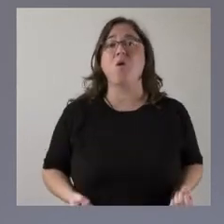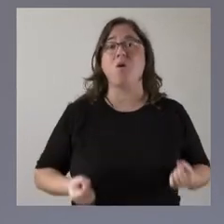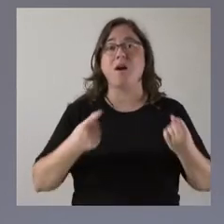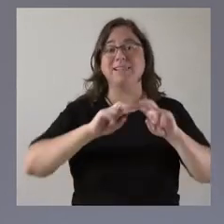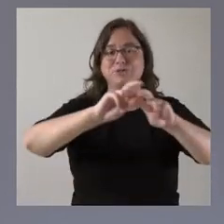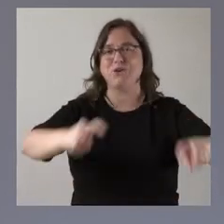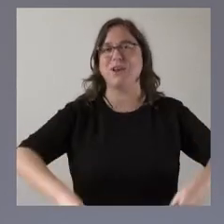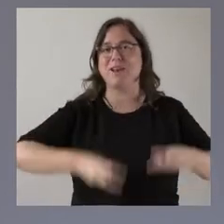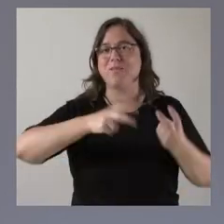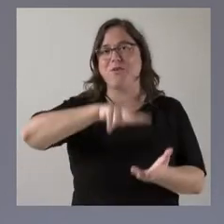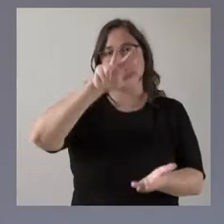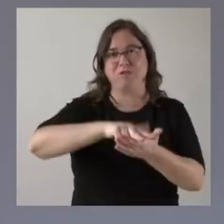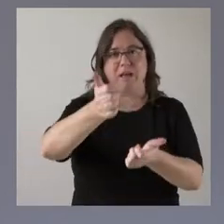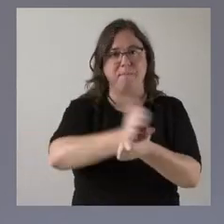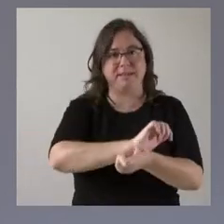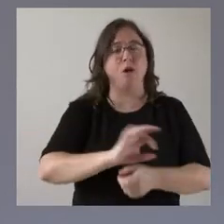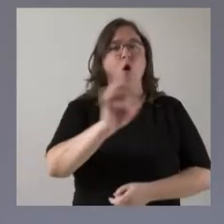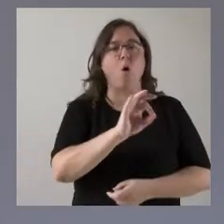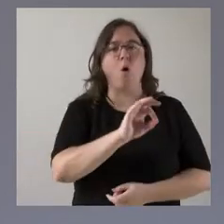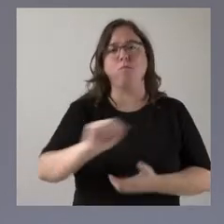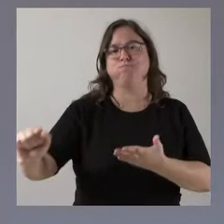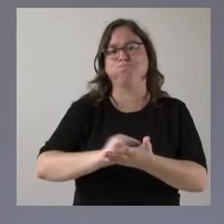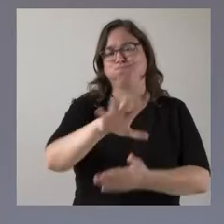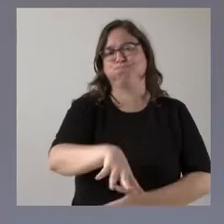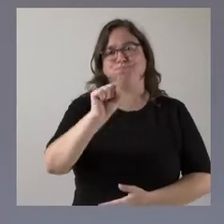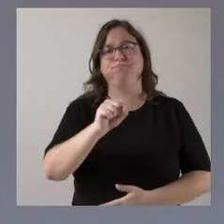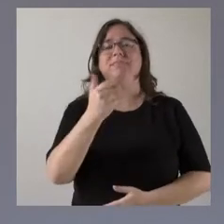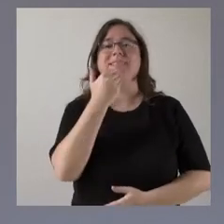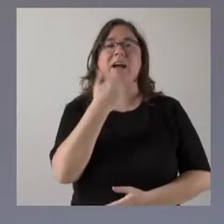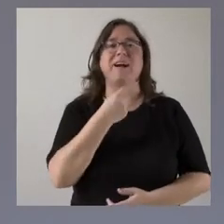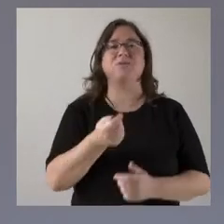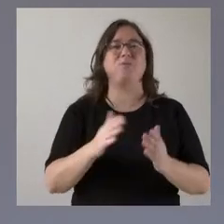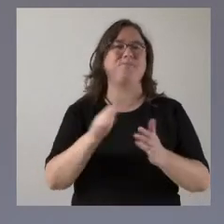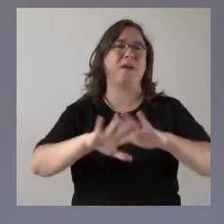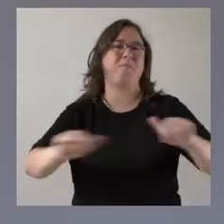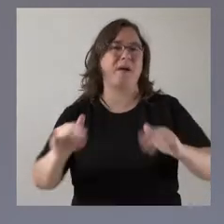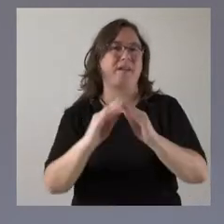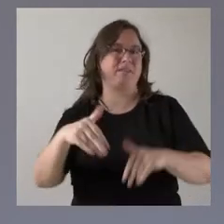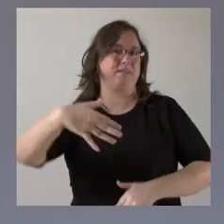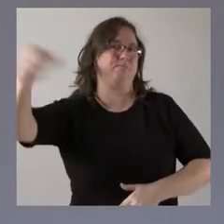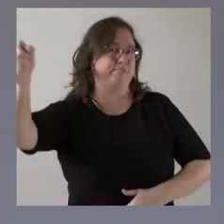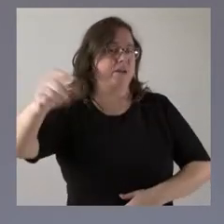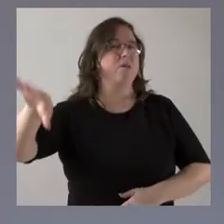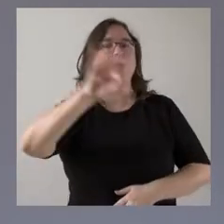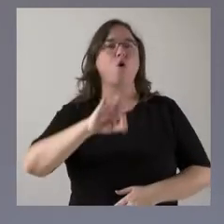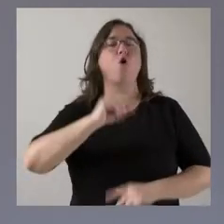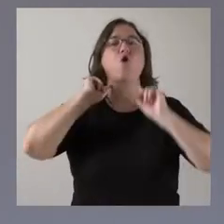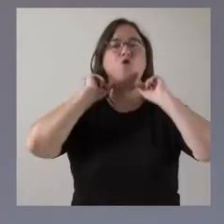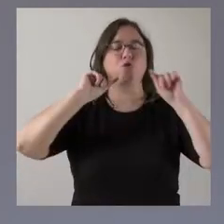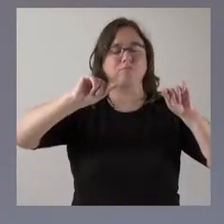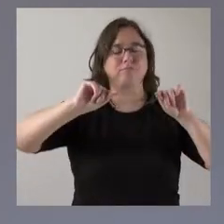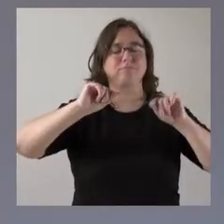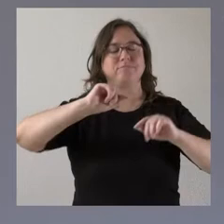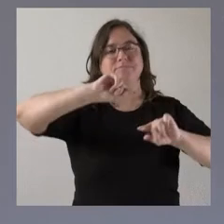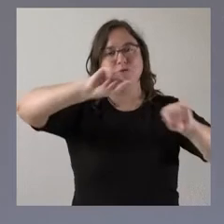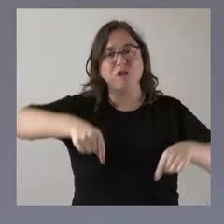hipotecario o de resolución de este en los casos de nación en pago tasación notaría gestorías o registros las